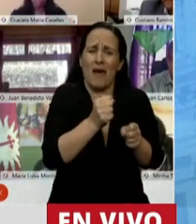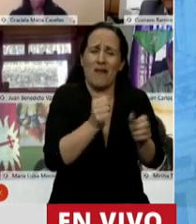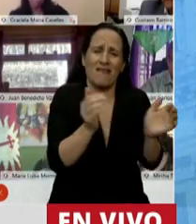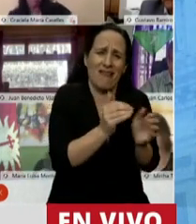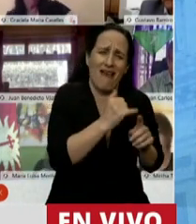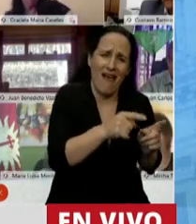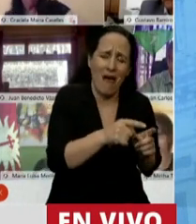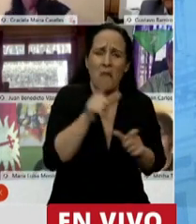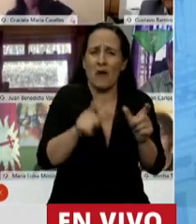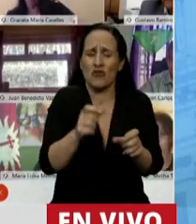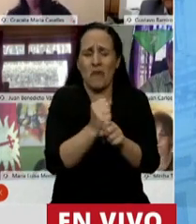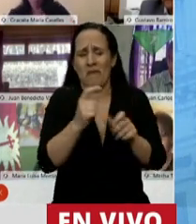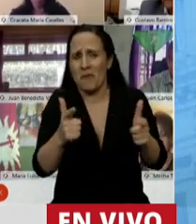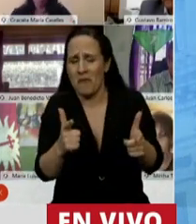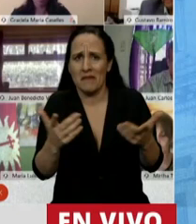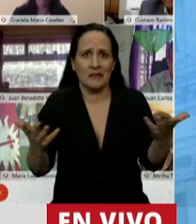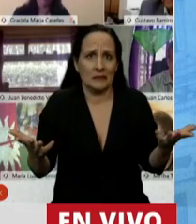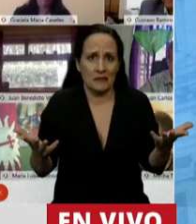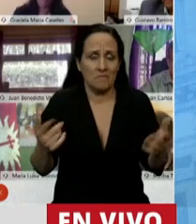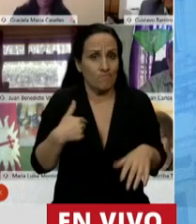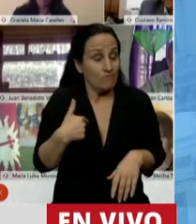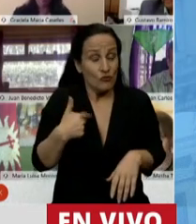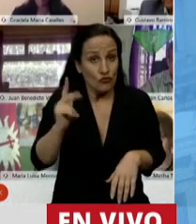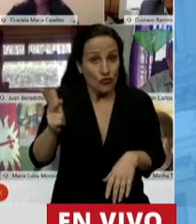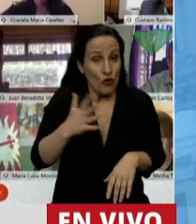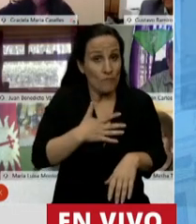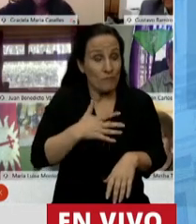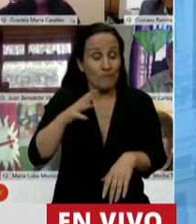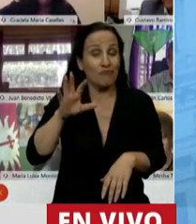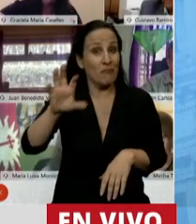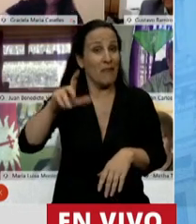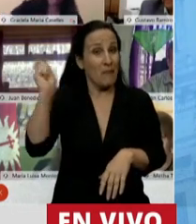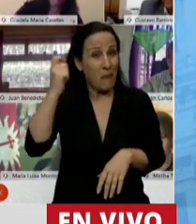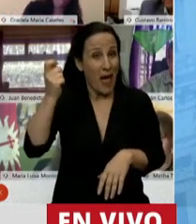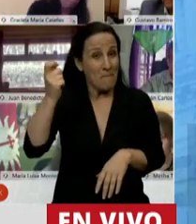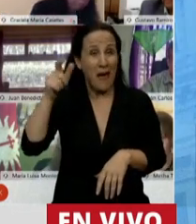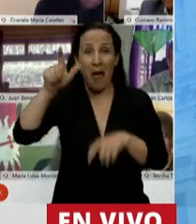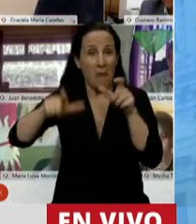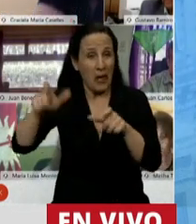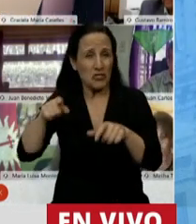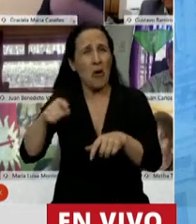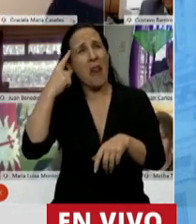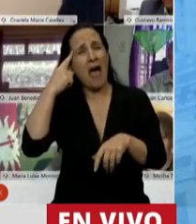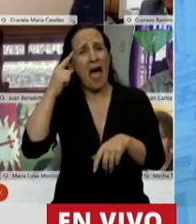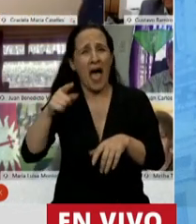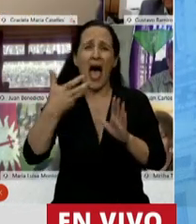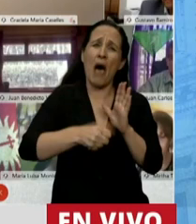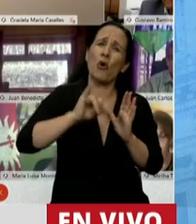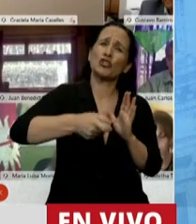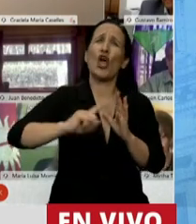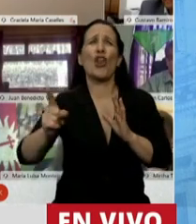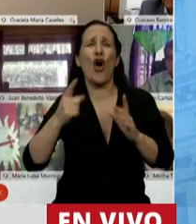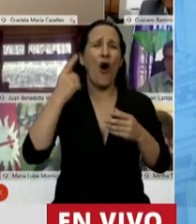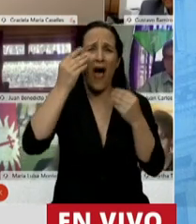han perdido su trabajo. Yo le digo, presidente, los pampeanos no se están preguntando si hoy sale el aborto o no.